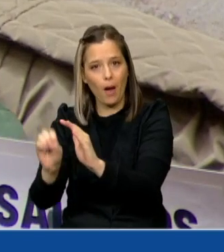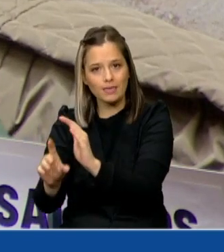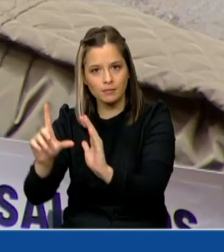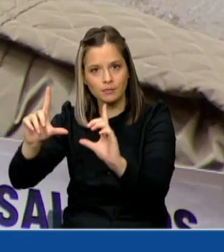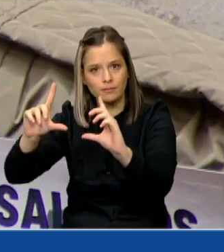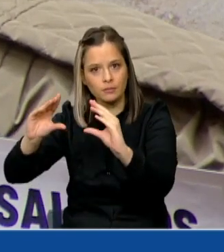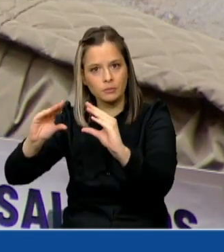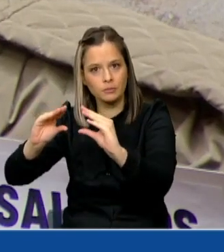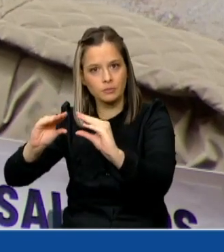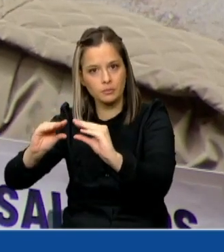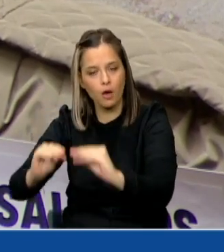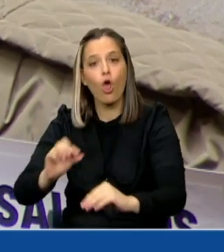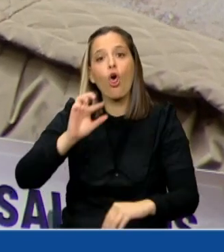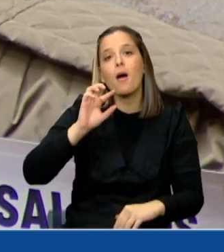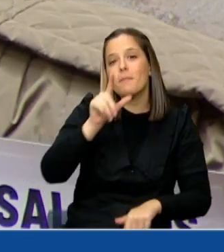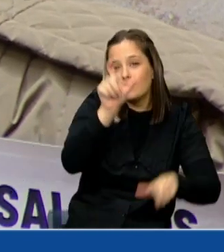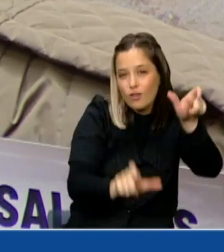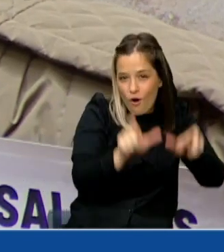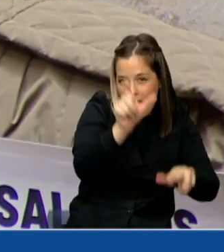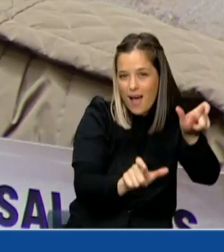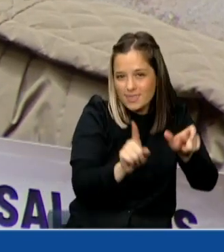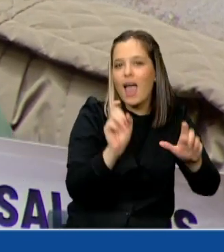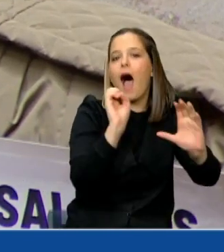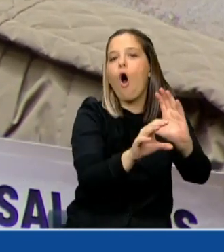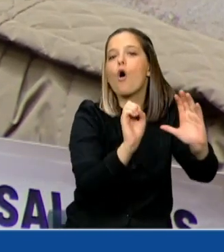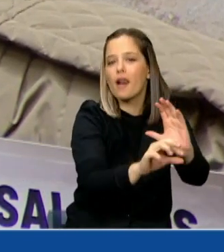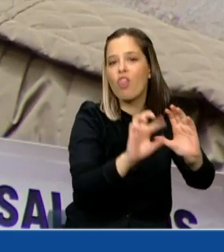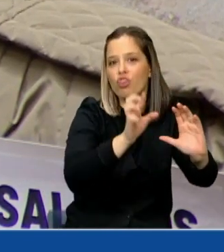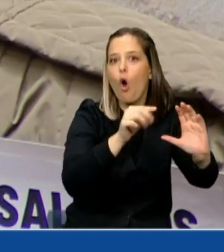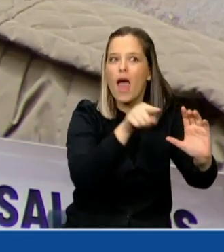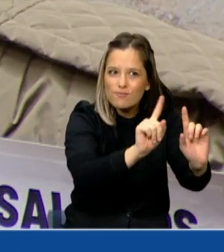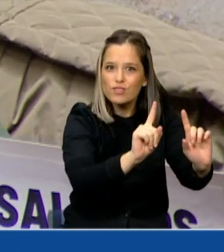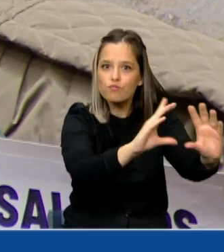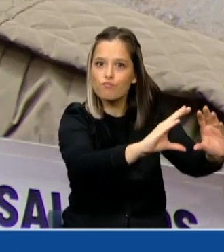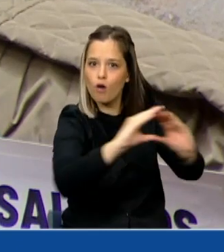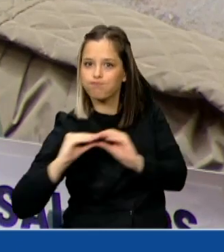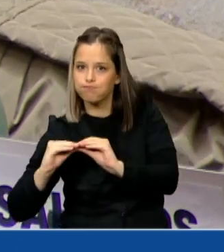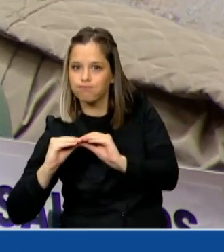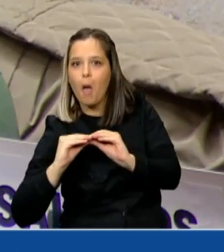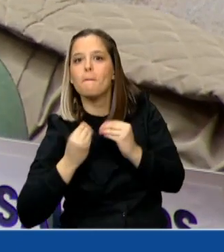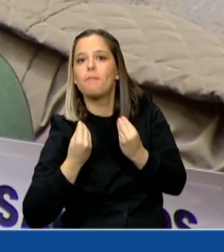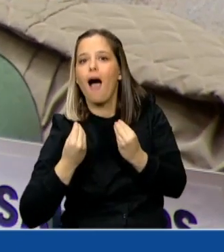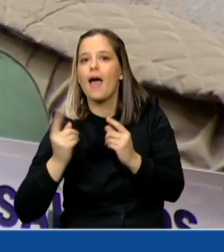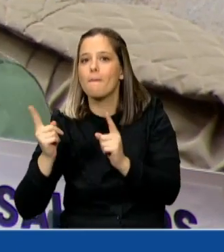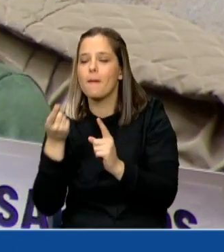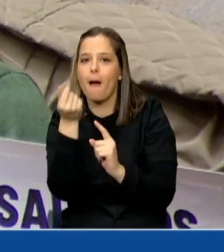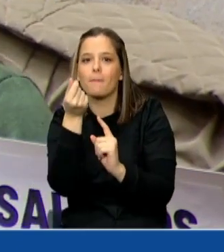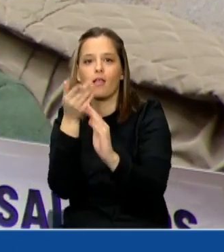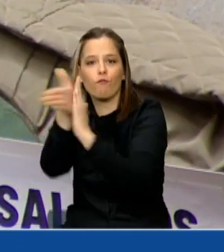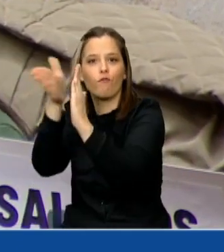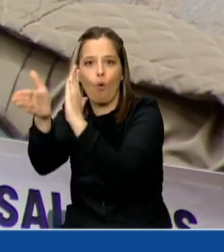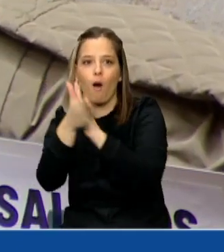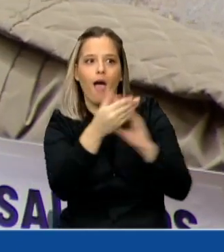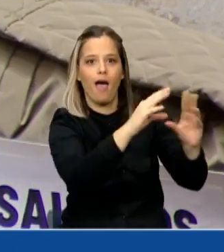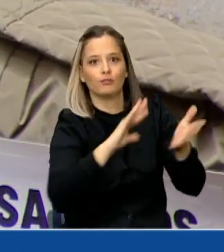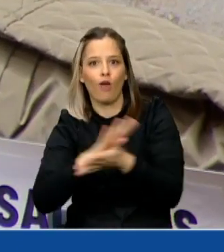están usando los dólares de los ahorristas para financiar la corrida cambiaria, es más, para financiar la fuga de capitales. Y con